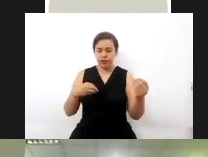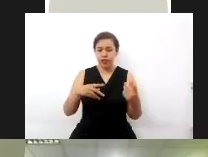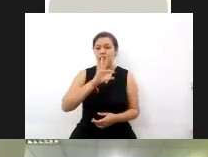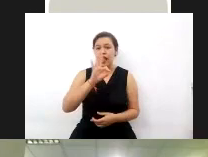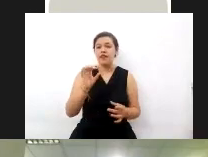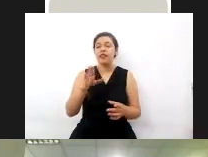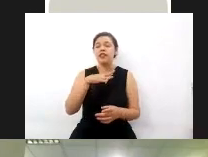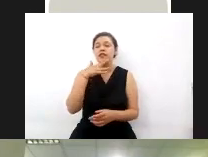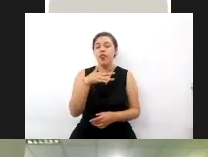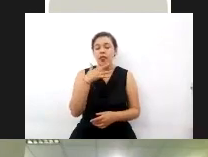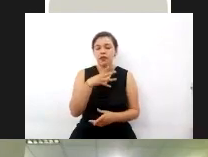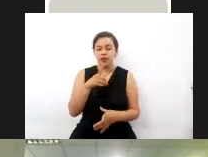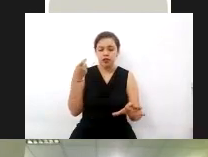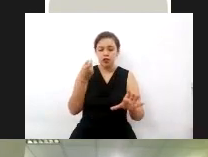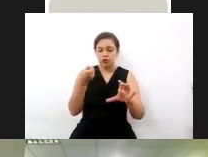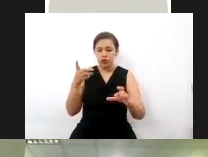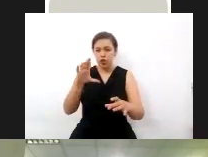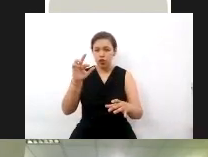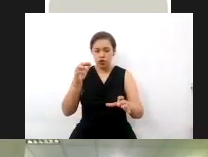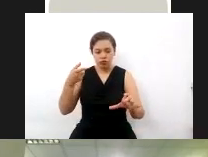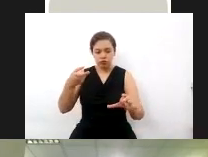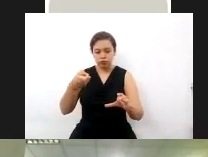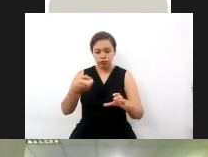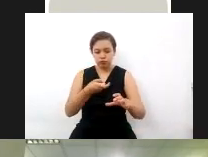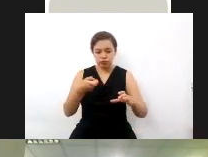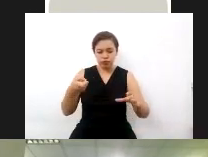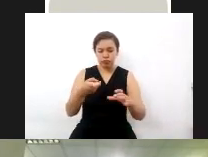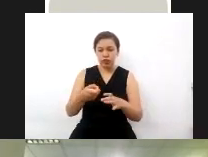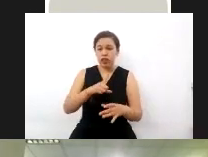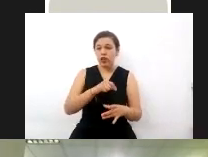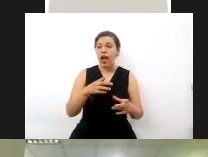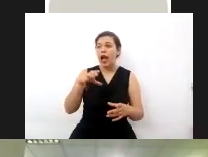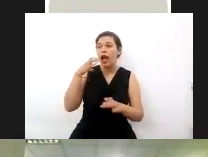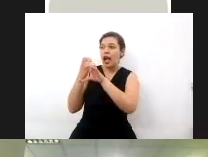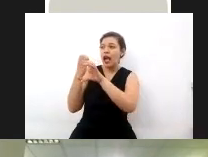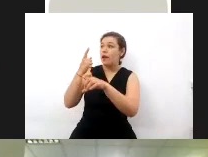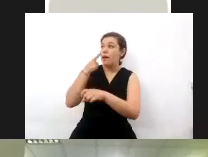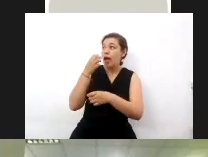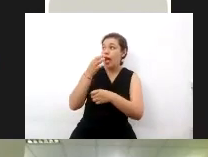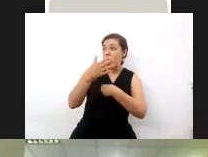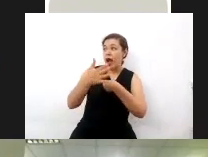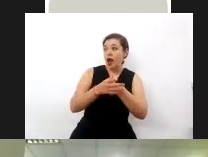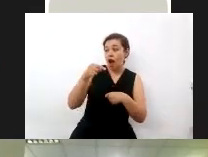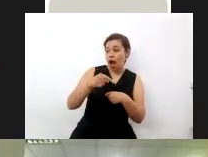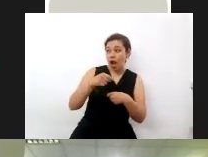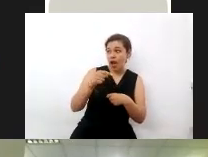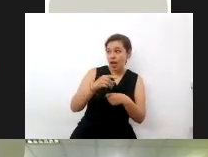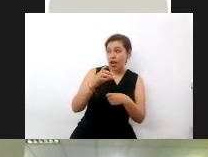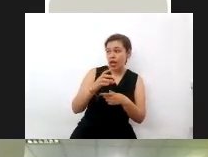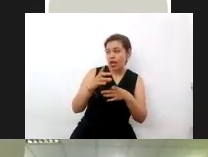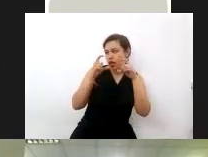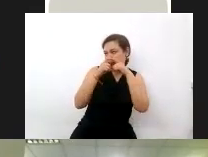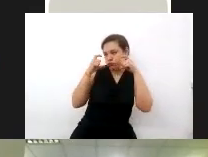rociar con una solución de cloro y se van a entregar al camión recolector. Bueno, entrando en materia a lo que